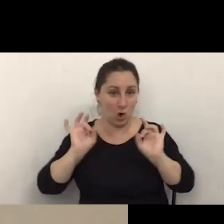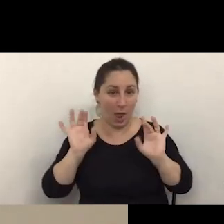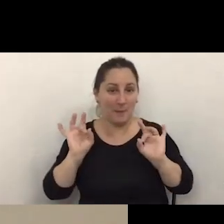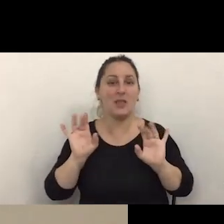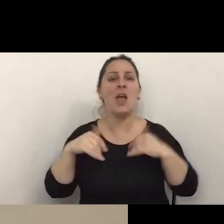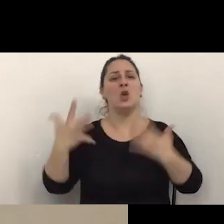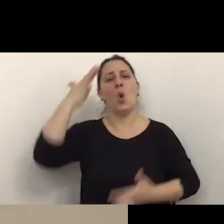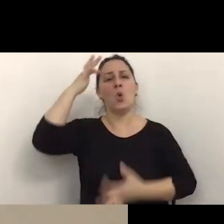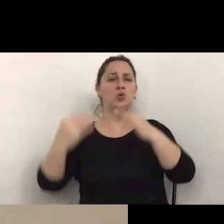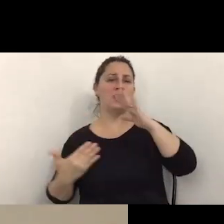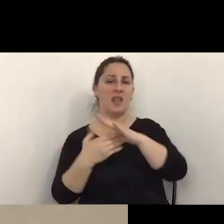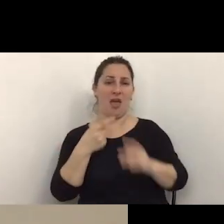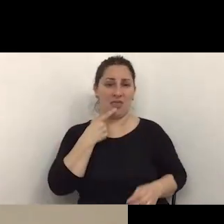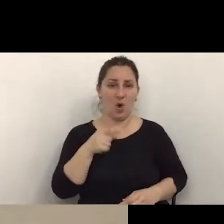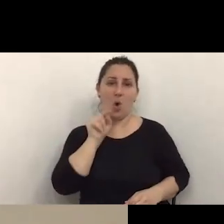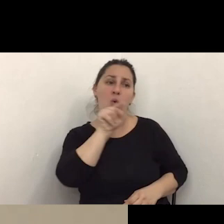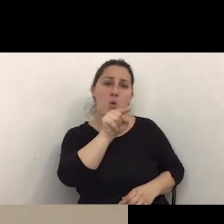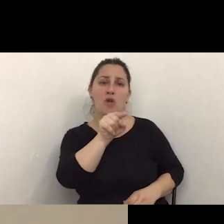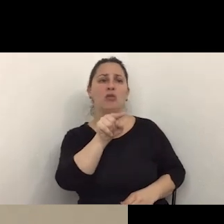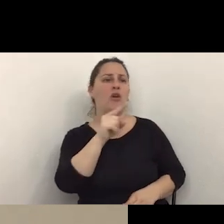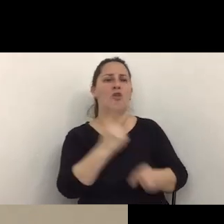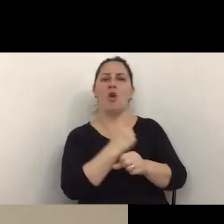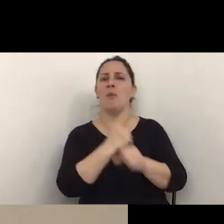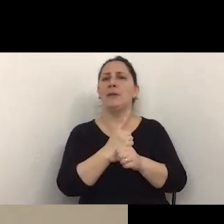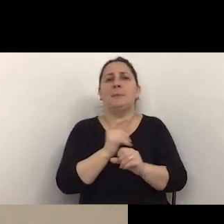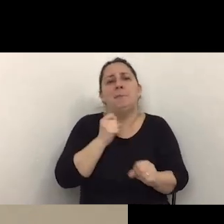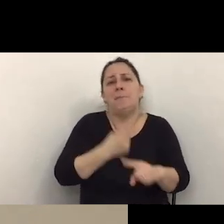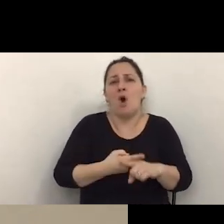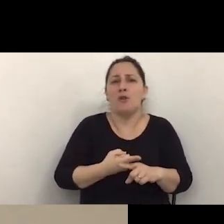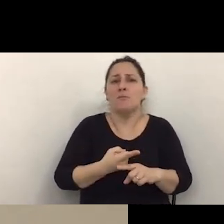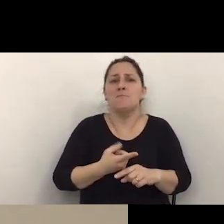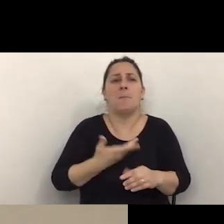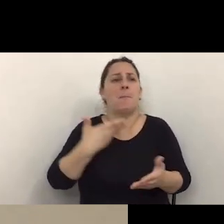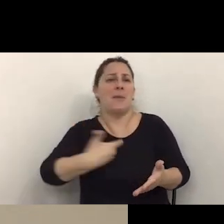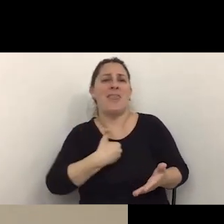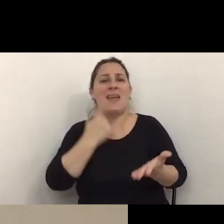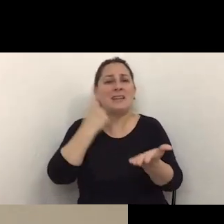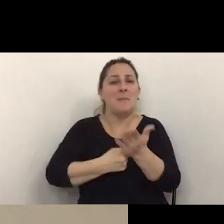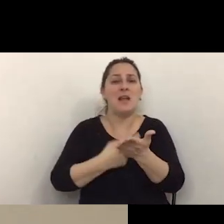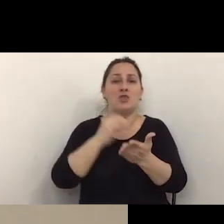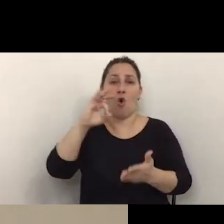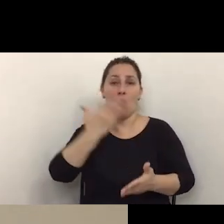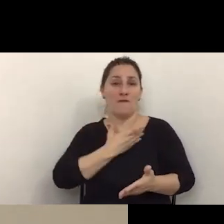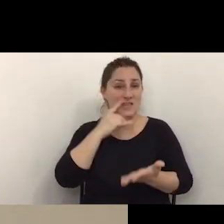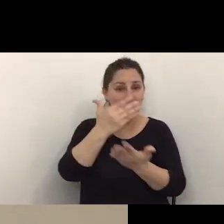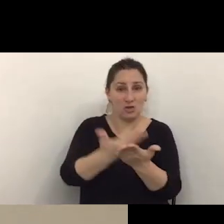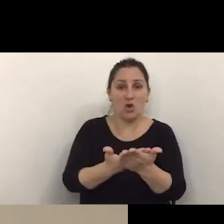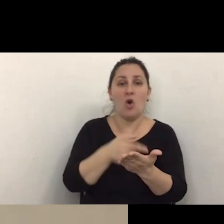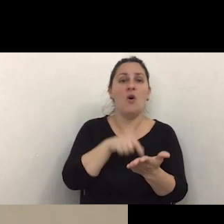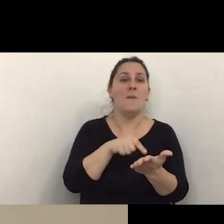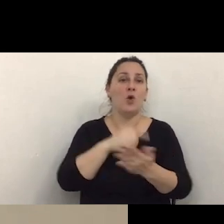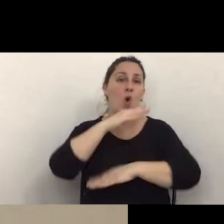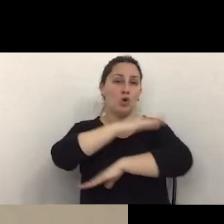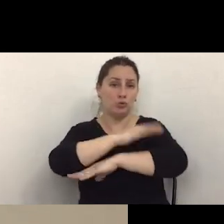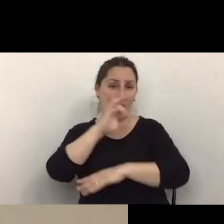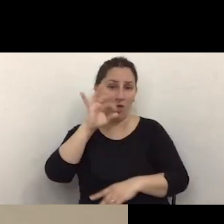Corte y dijo, bueno, vos no me podés agarrar y por el simple hecho de que no recurrió a la determinación de oficio, implicar que es una conducta